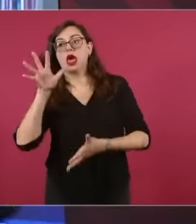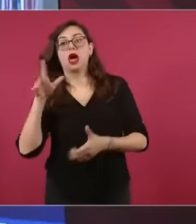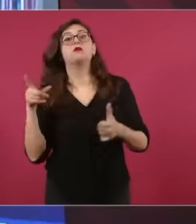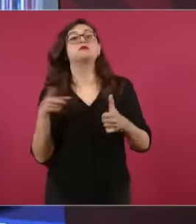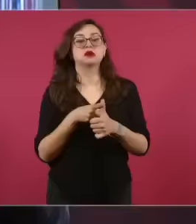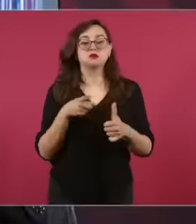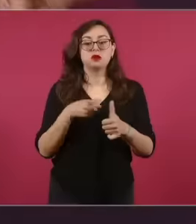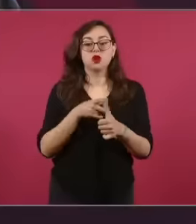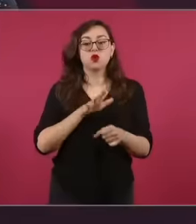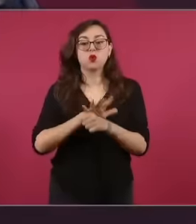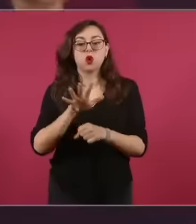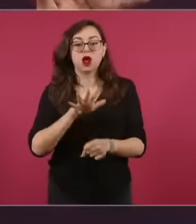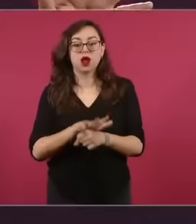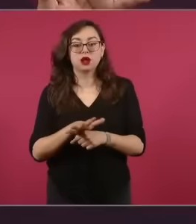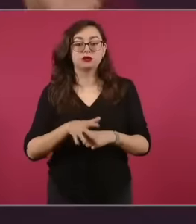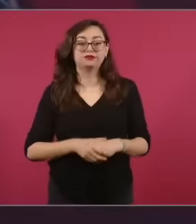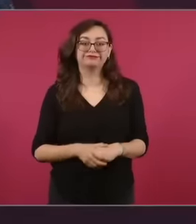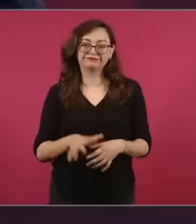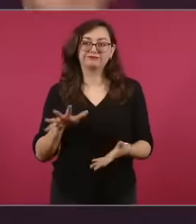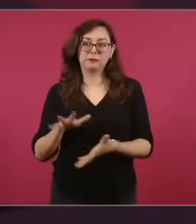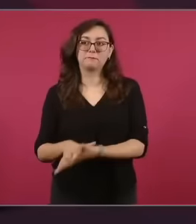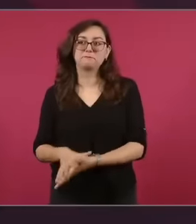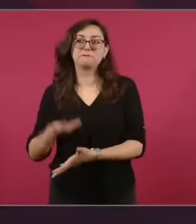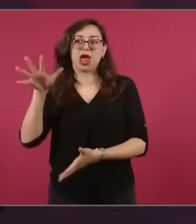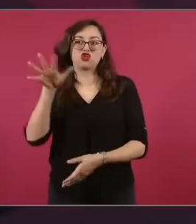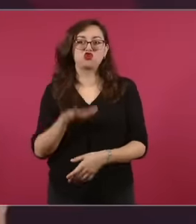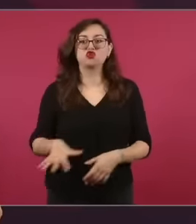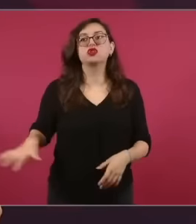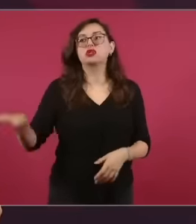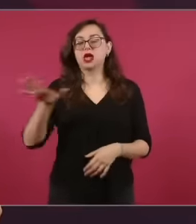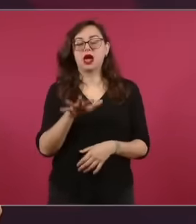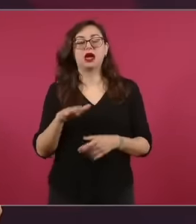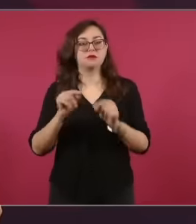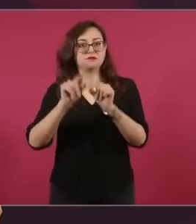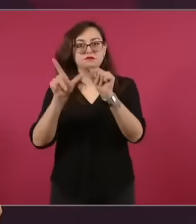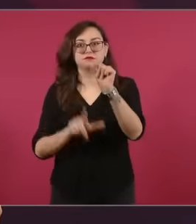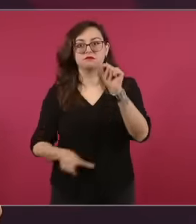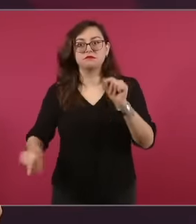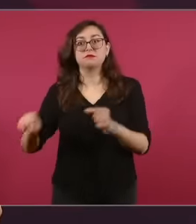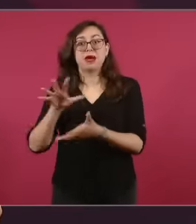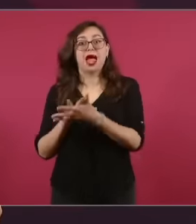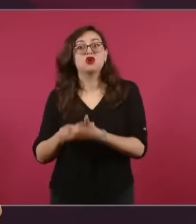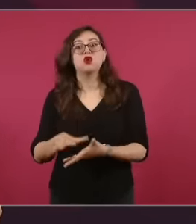el interés colectivo, en el interés del pueblo, en el interés de la nación,